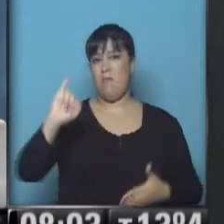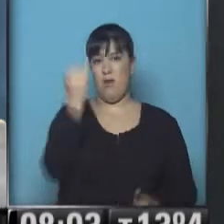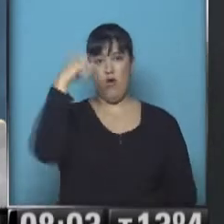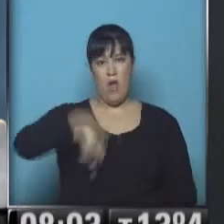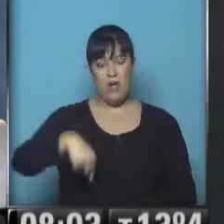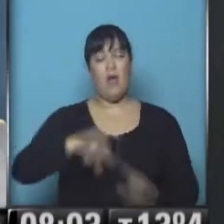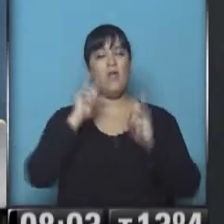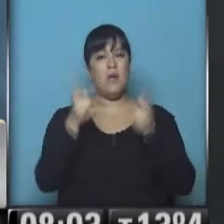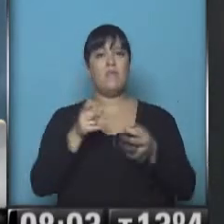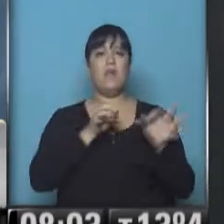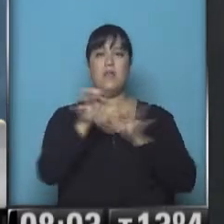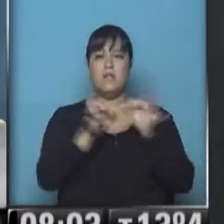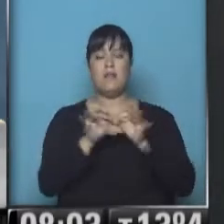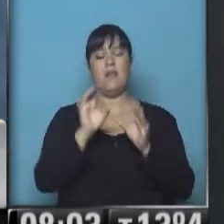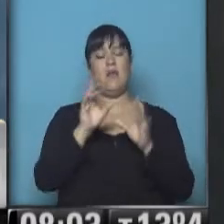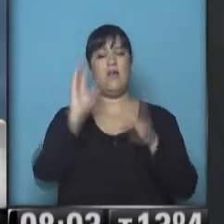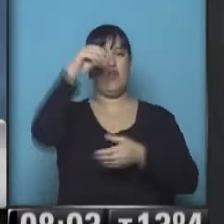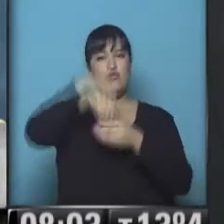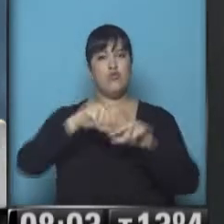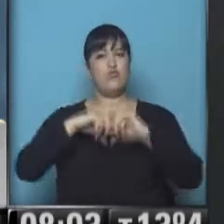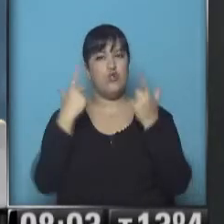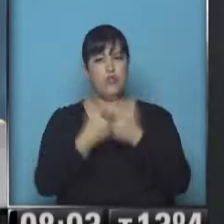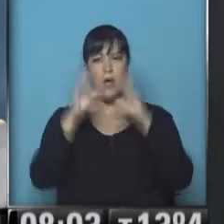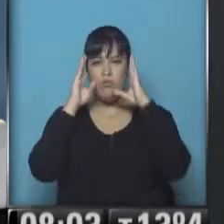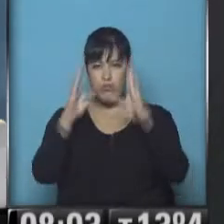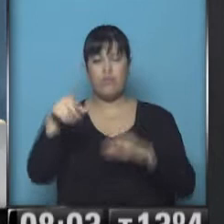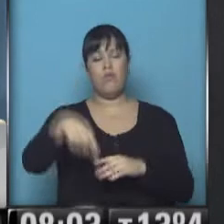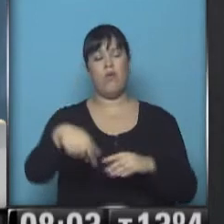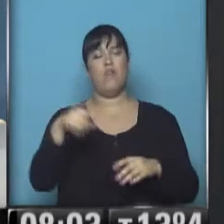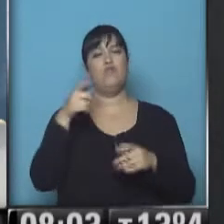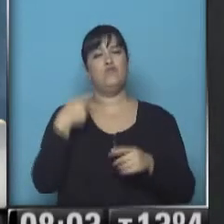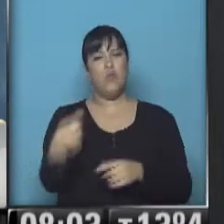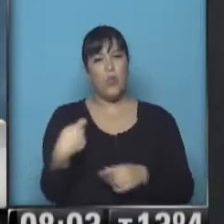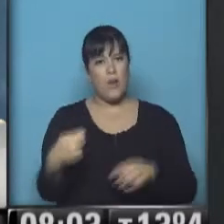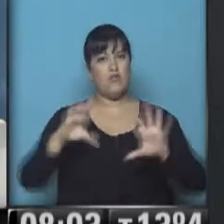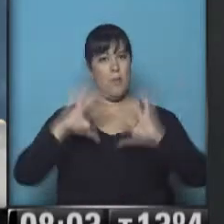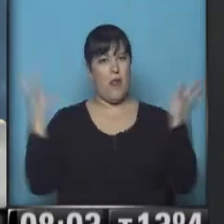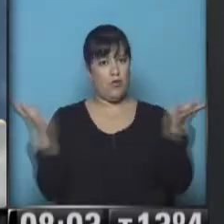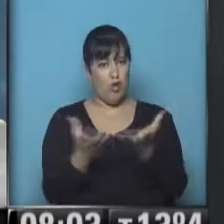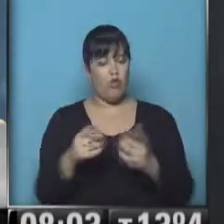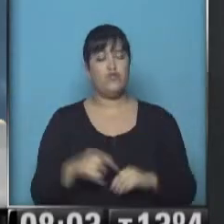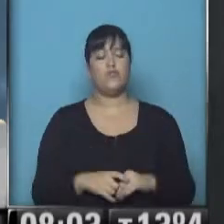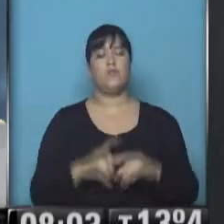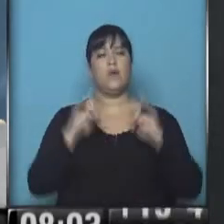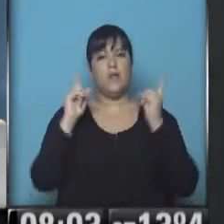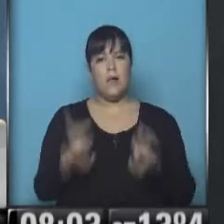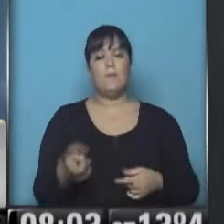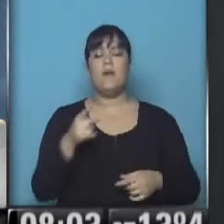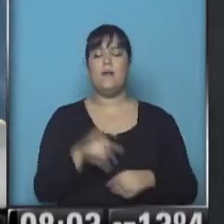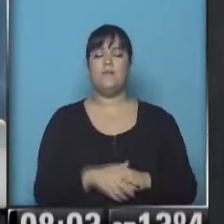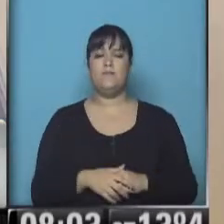una estrategia de inclusión social con tendencia a la universalización en materia jubilatoria y a su vez también lo que